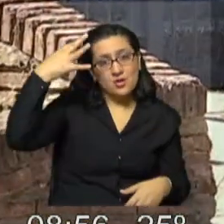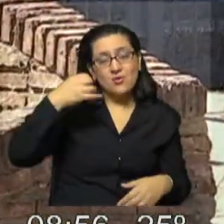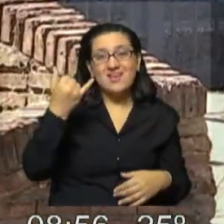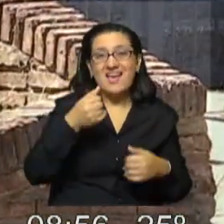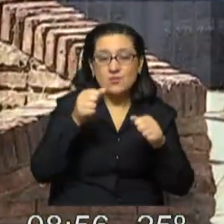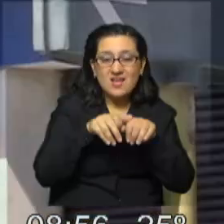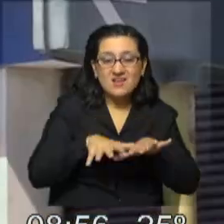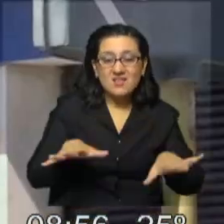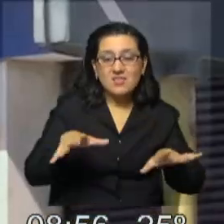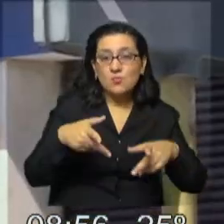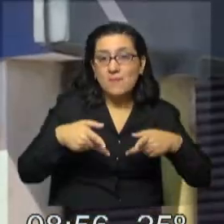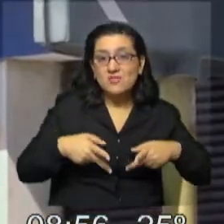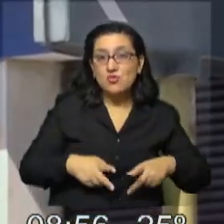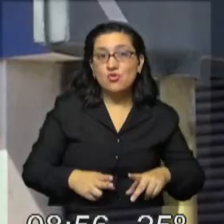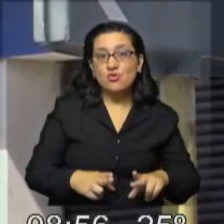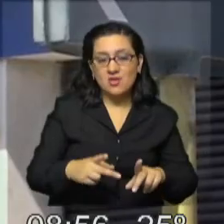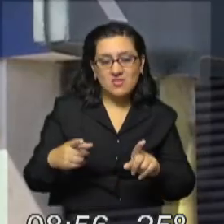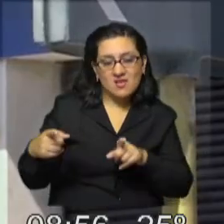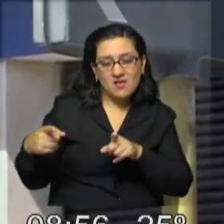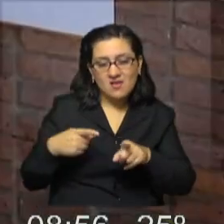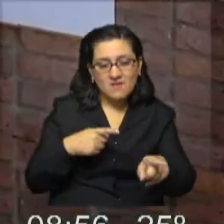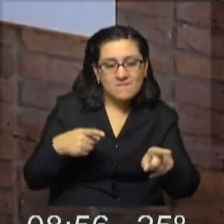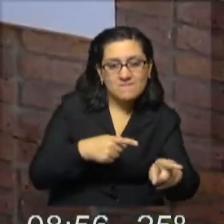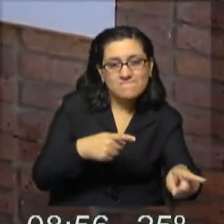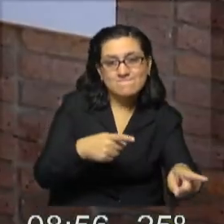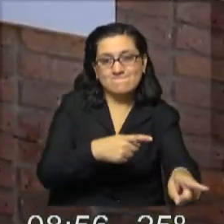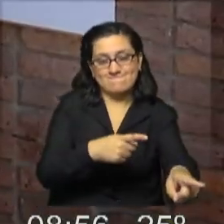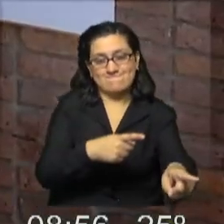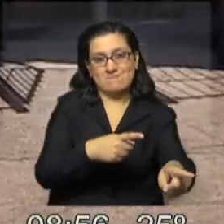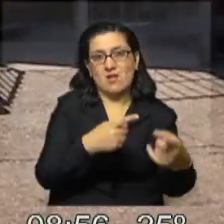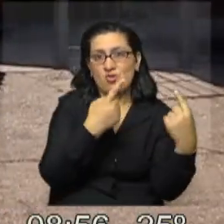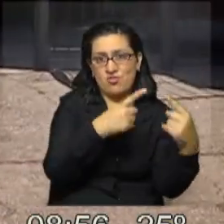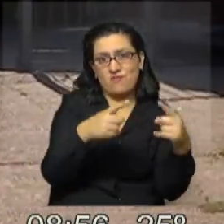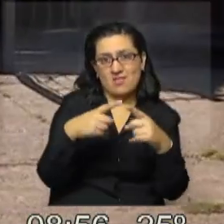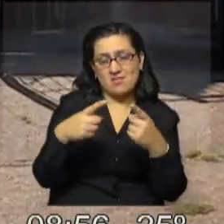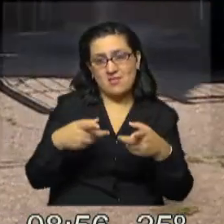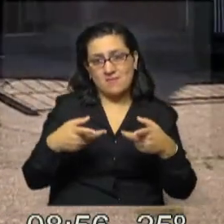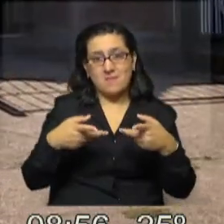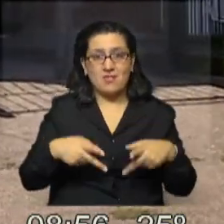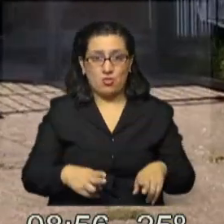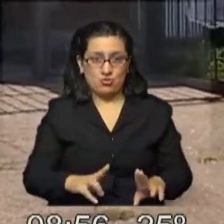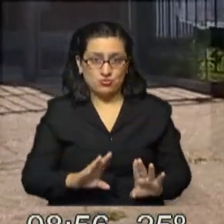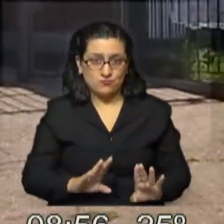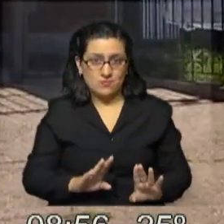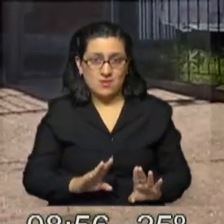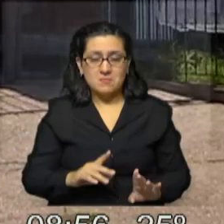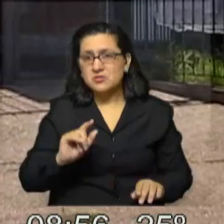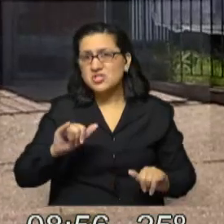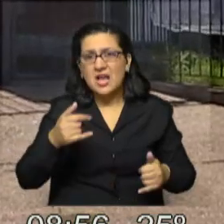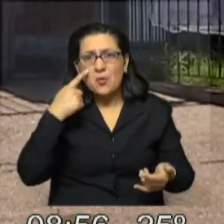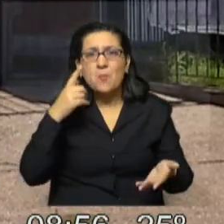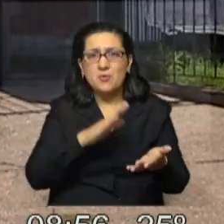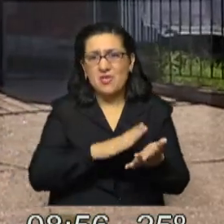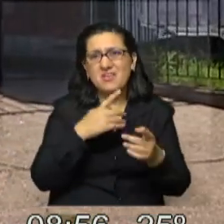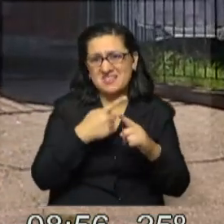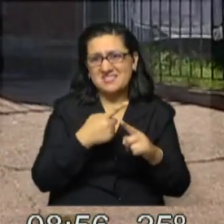una metodología de seguimiento y persecución que tiene diferentes modalidades, pero que está comprobado que existe. Entonces,